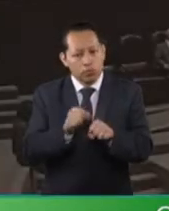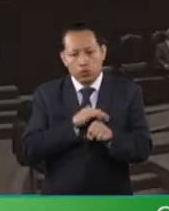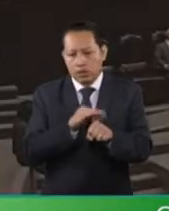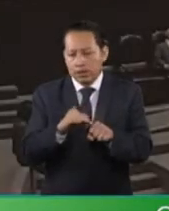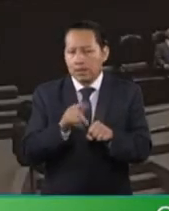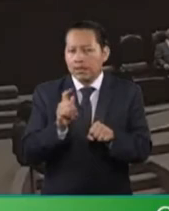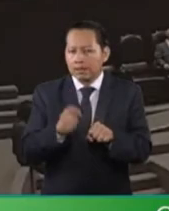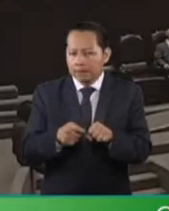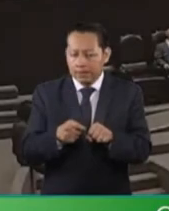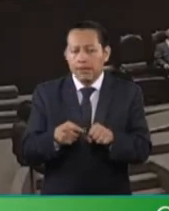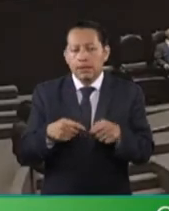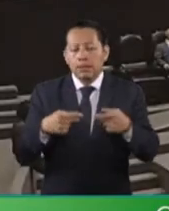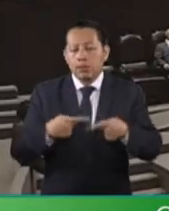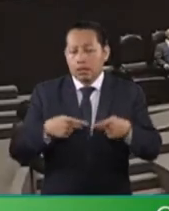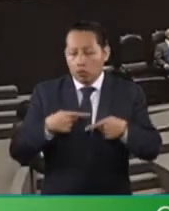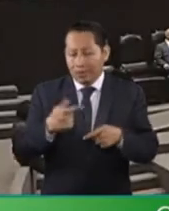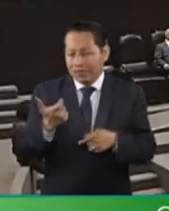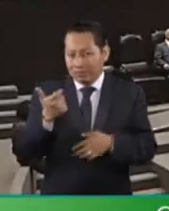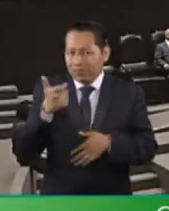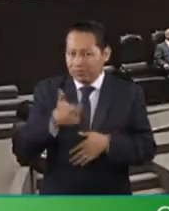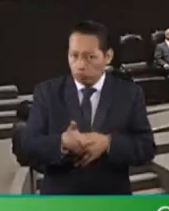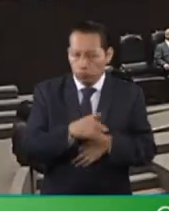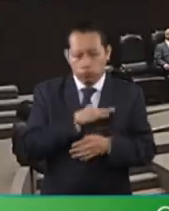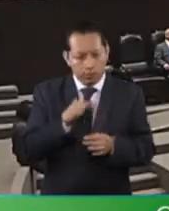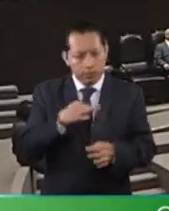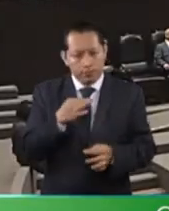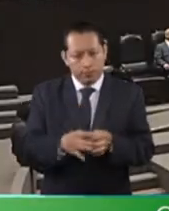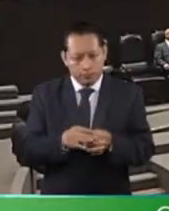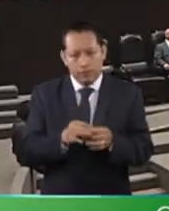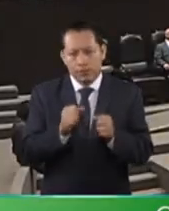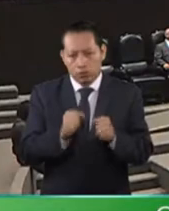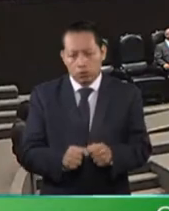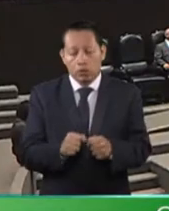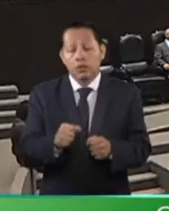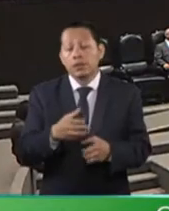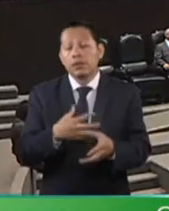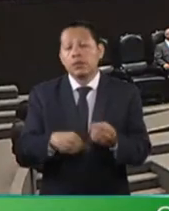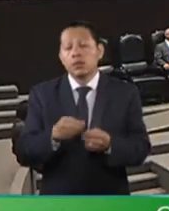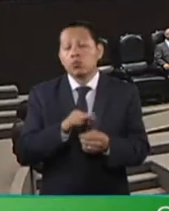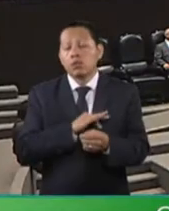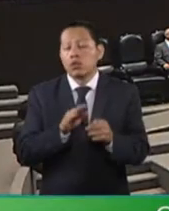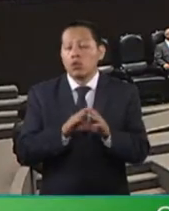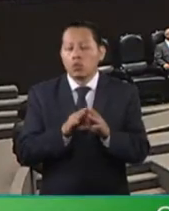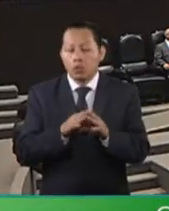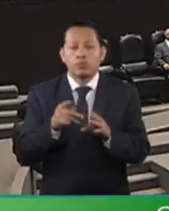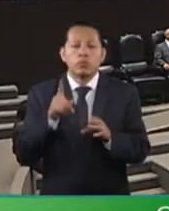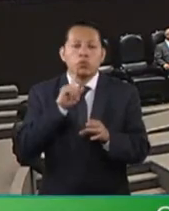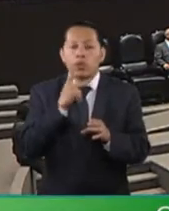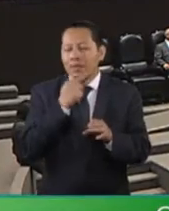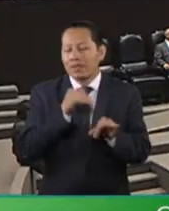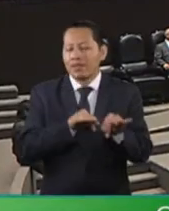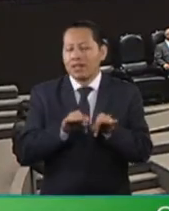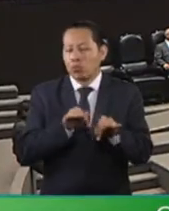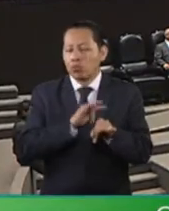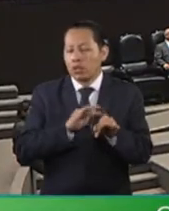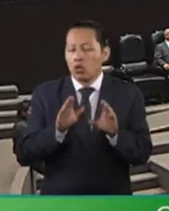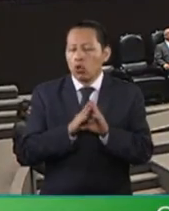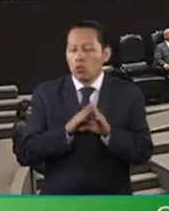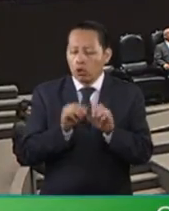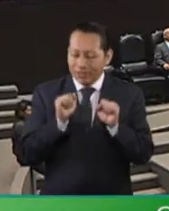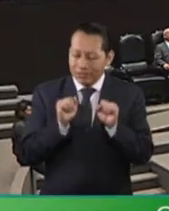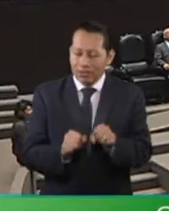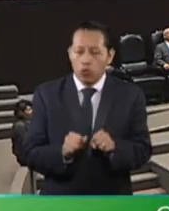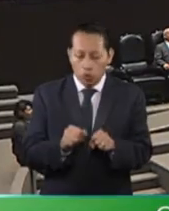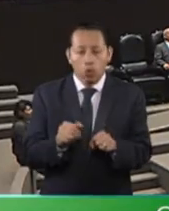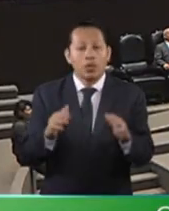del bolsillo de la población. Por otro lado, busca que cada trabajador y trabajadora tenga la certeza